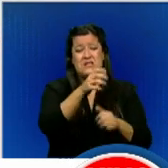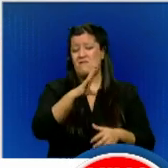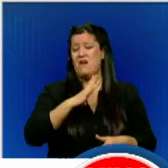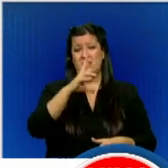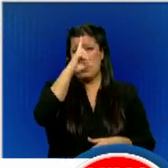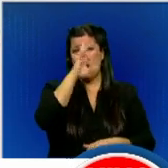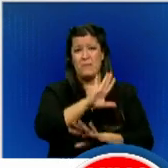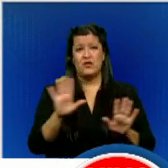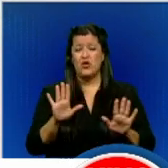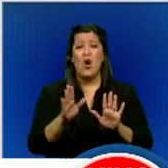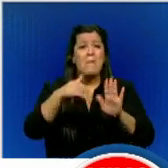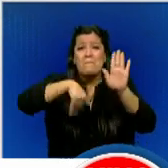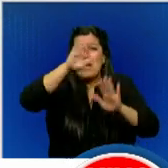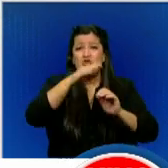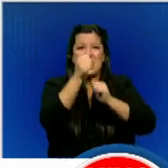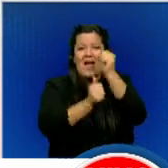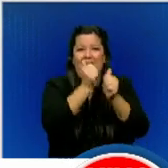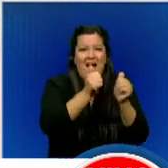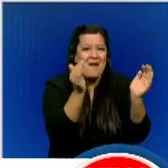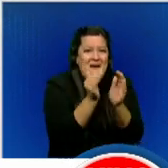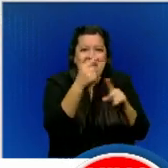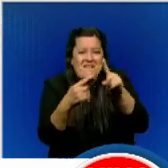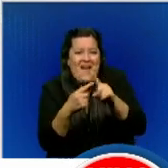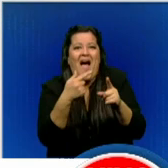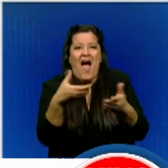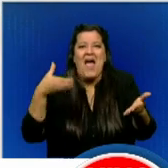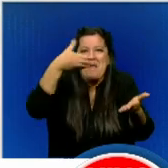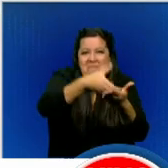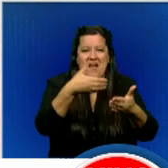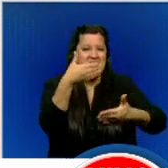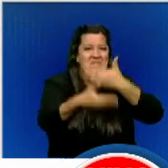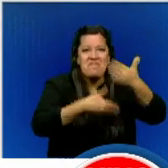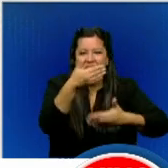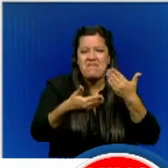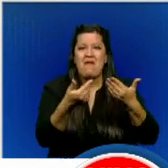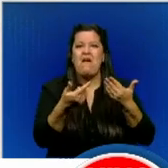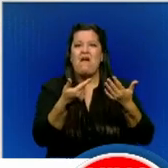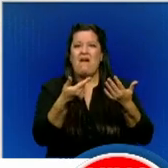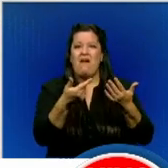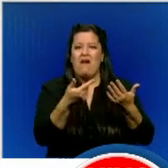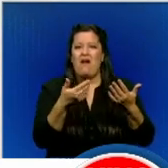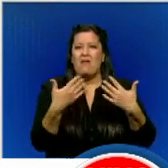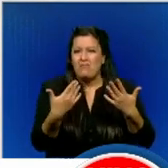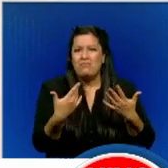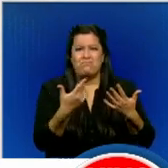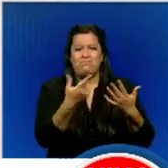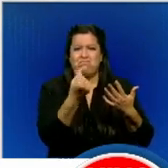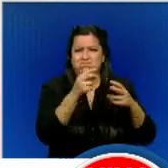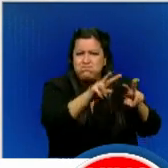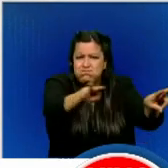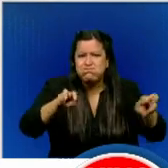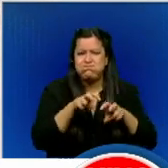mayoría de las pymes que generan empleo que invierten superan con creces ese monto